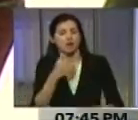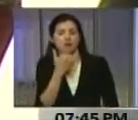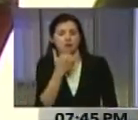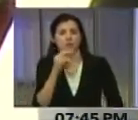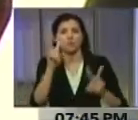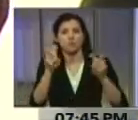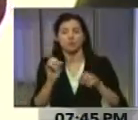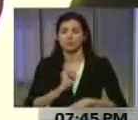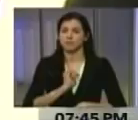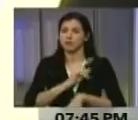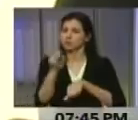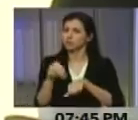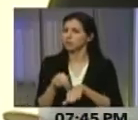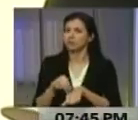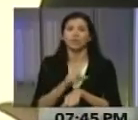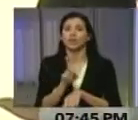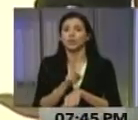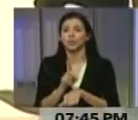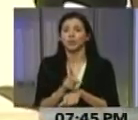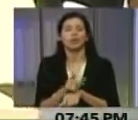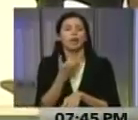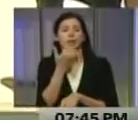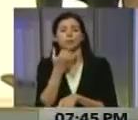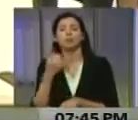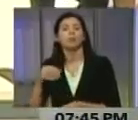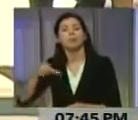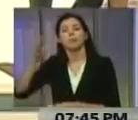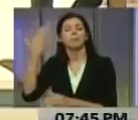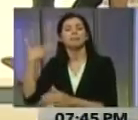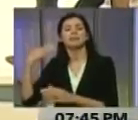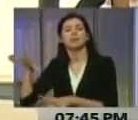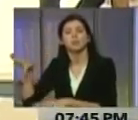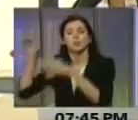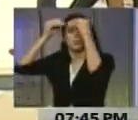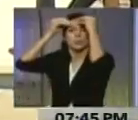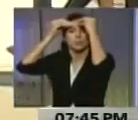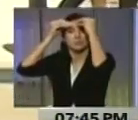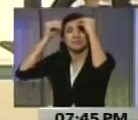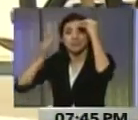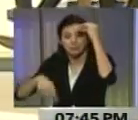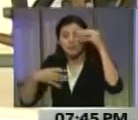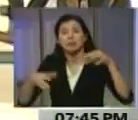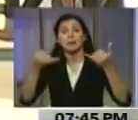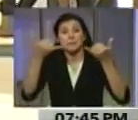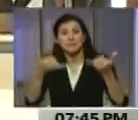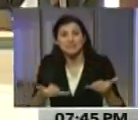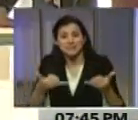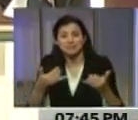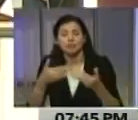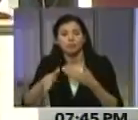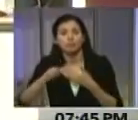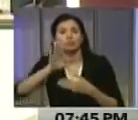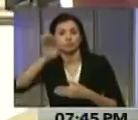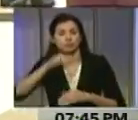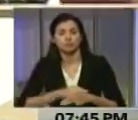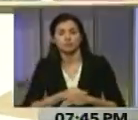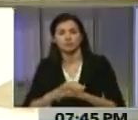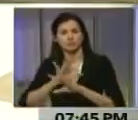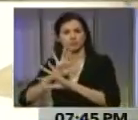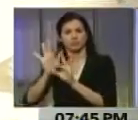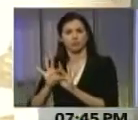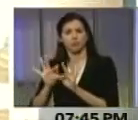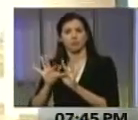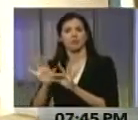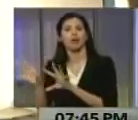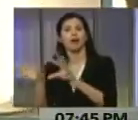una identidad nacional no solo se nutre de su pasado le configura, le hereda un rostro, una forma, un